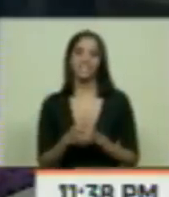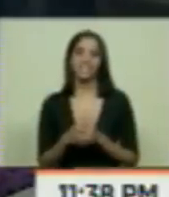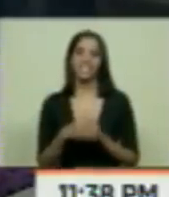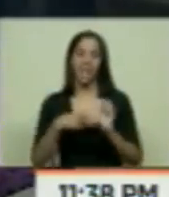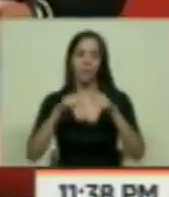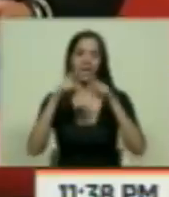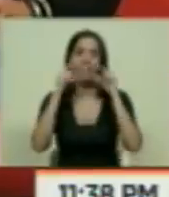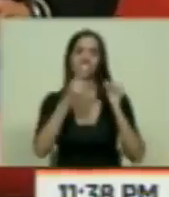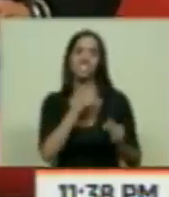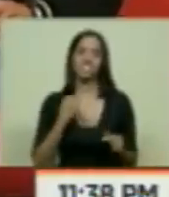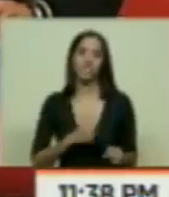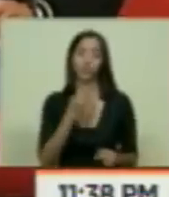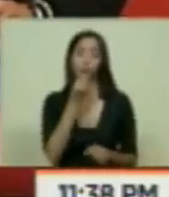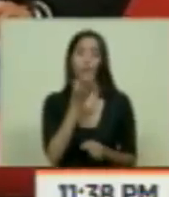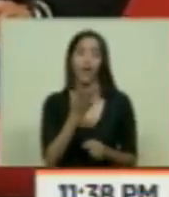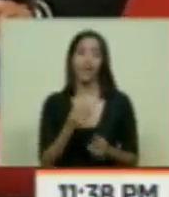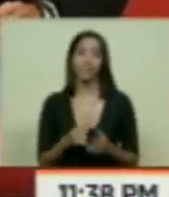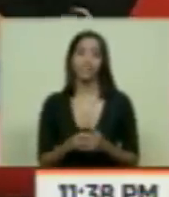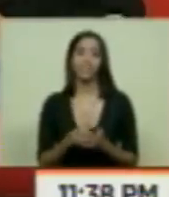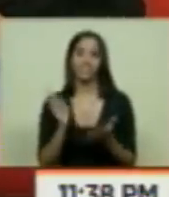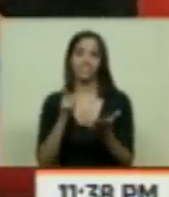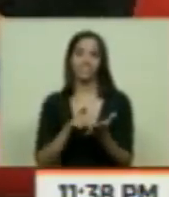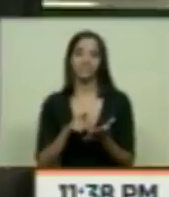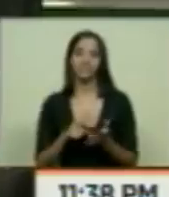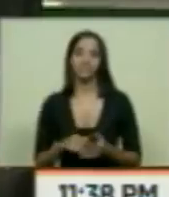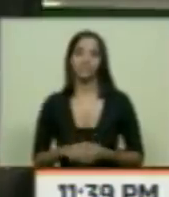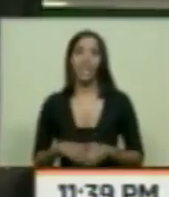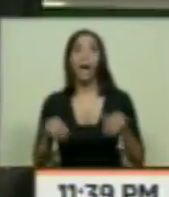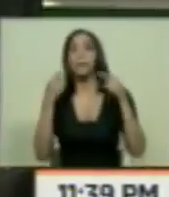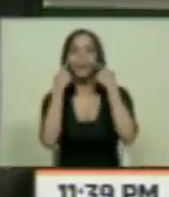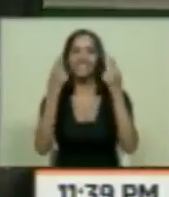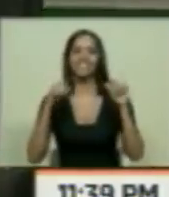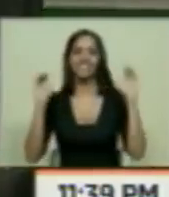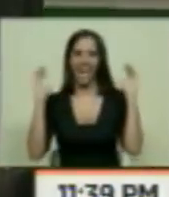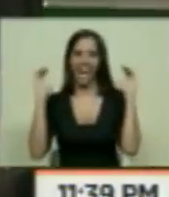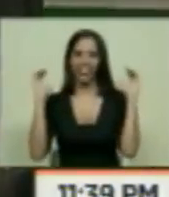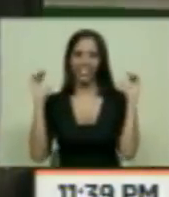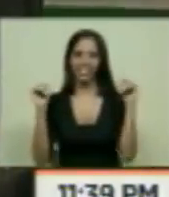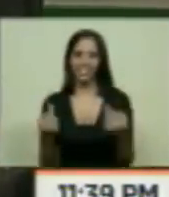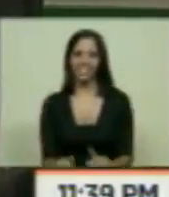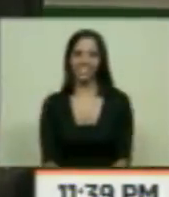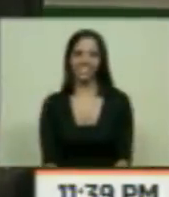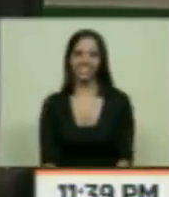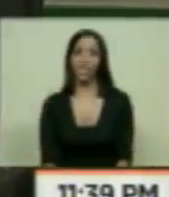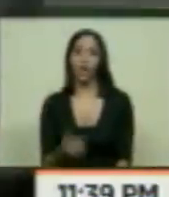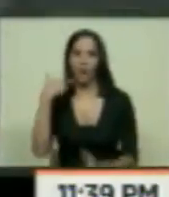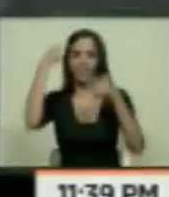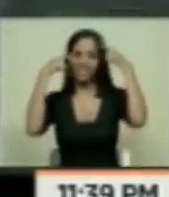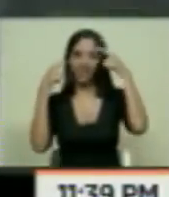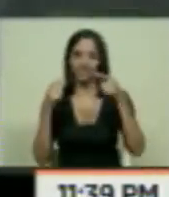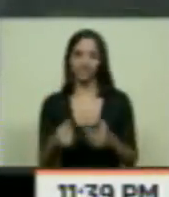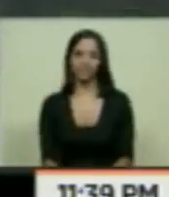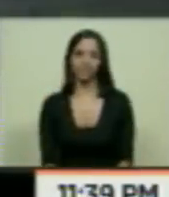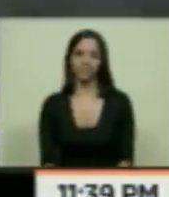chino. Está y buena. Entonces, ahí tú te muestras. Pendiente y vista, nos vemos, chao, hasta luego. Lo dejamos con Hugo Chávez.